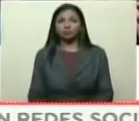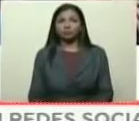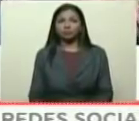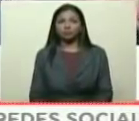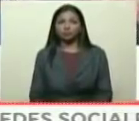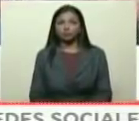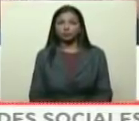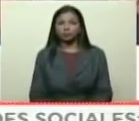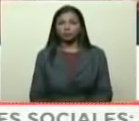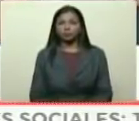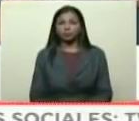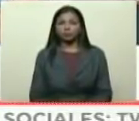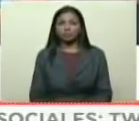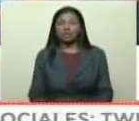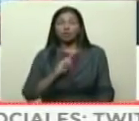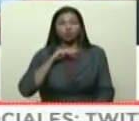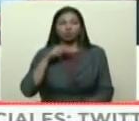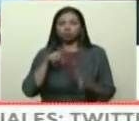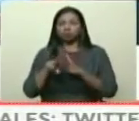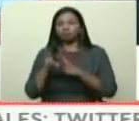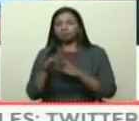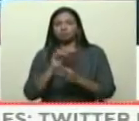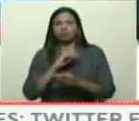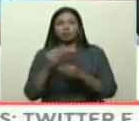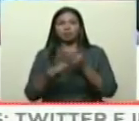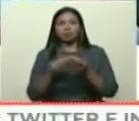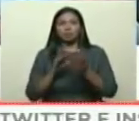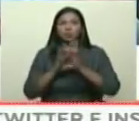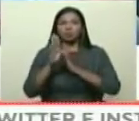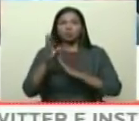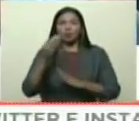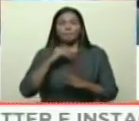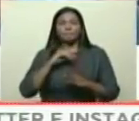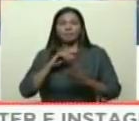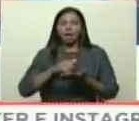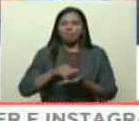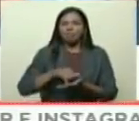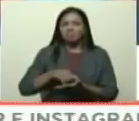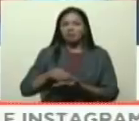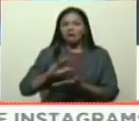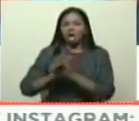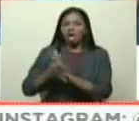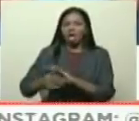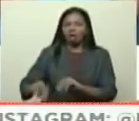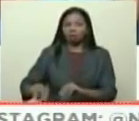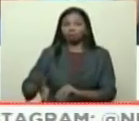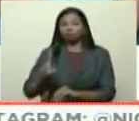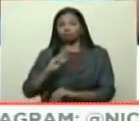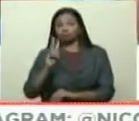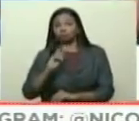Crítica, autocrítica a lo que hacemos. Pero para avanzar, no para debilitar y destruir.